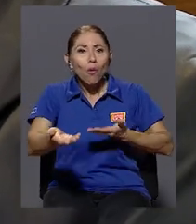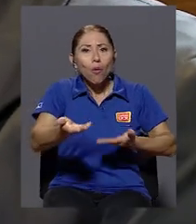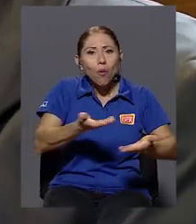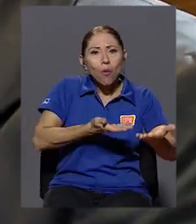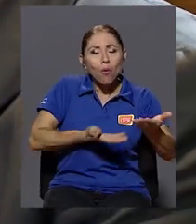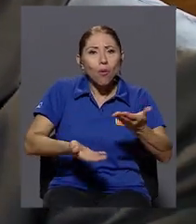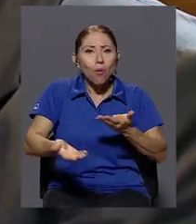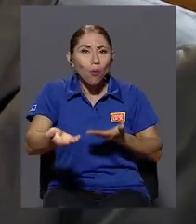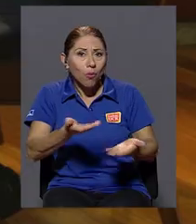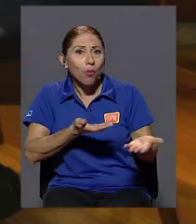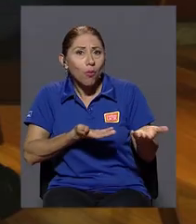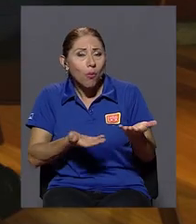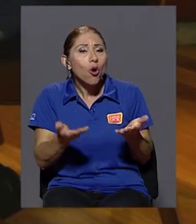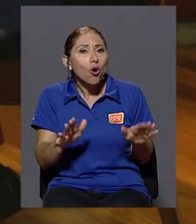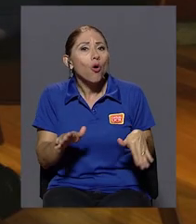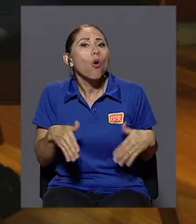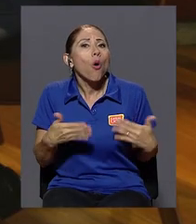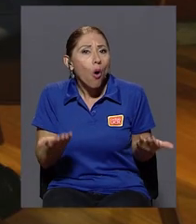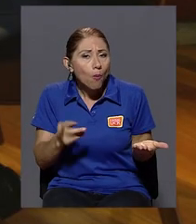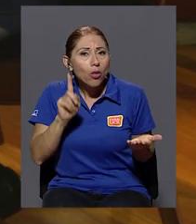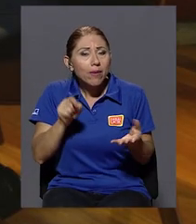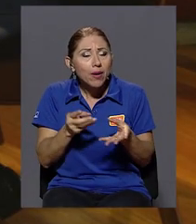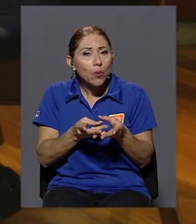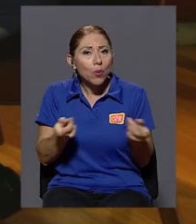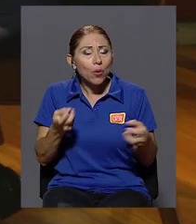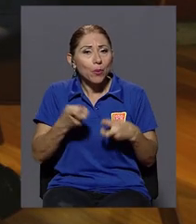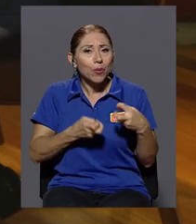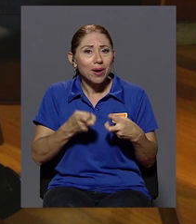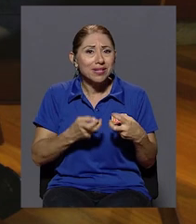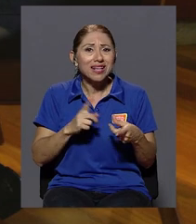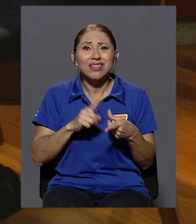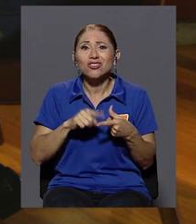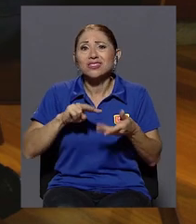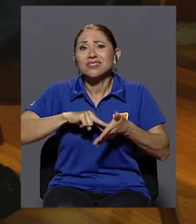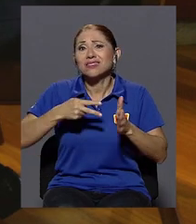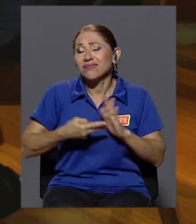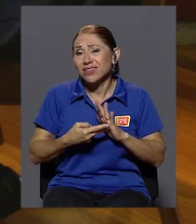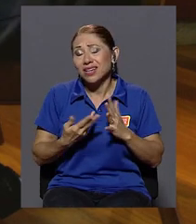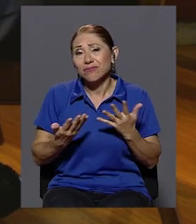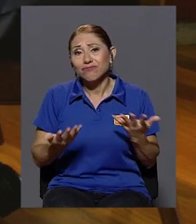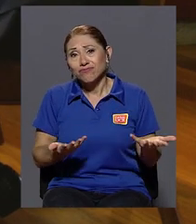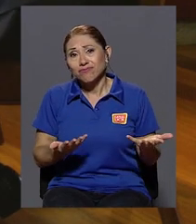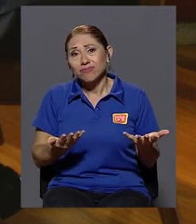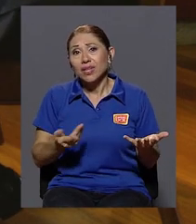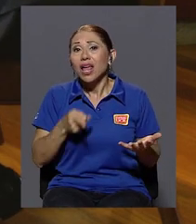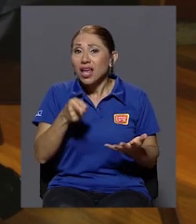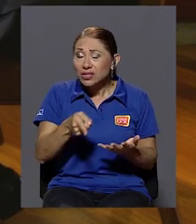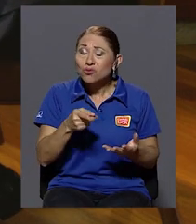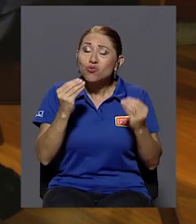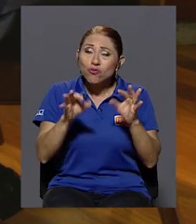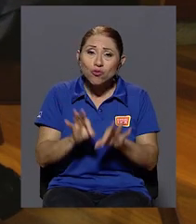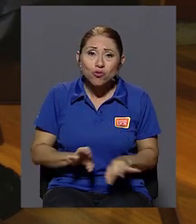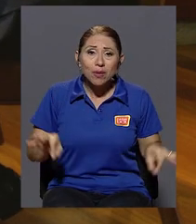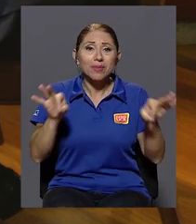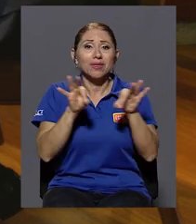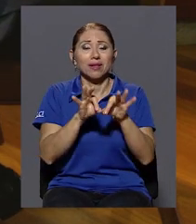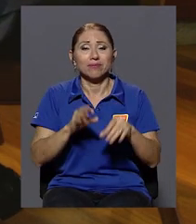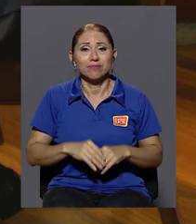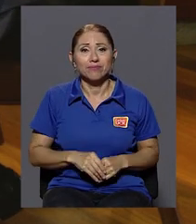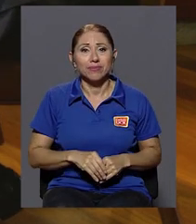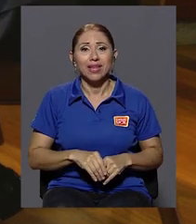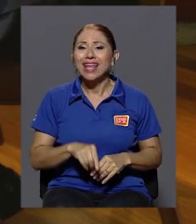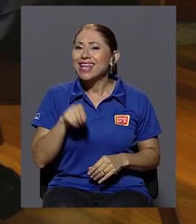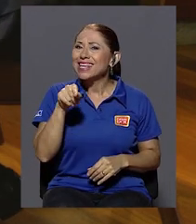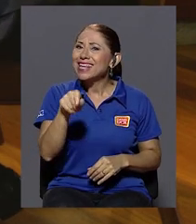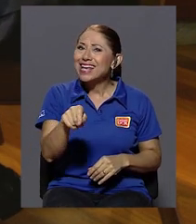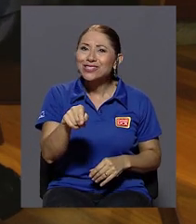un diálogo de ida y de regreso respecto de cómo hay que resolver los problemas, se convierte en un asunto fundamental. Y